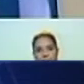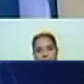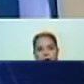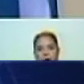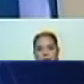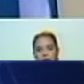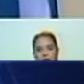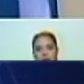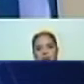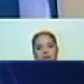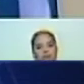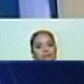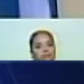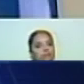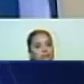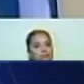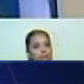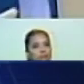extorsionarlos.